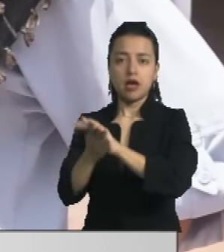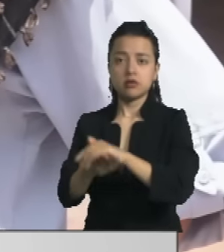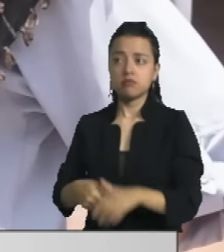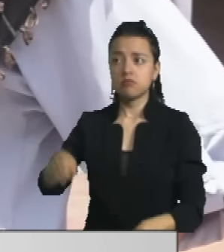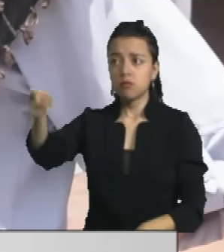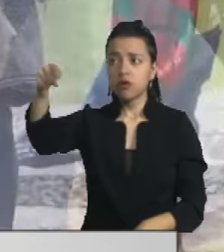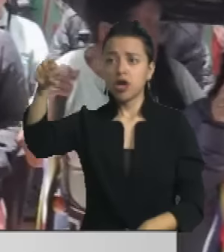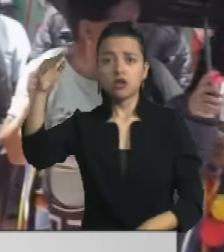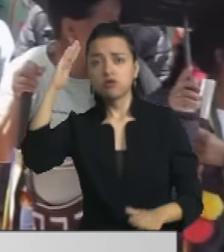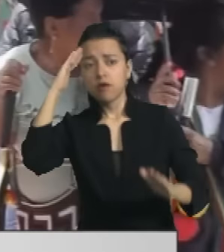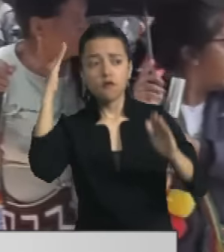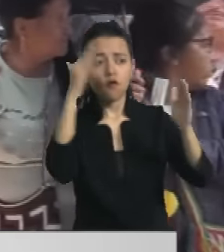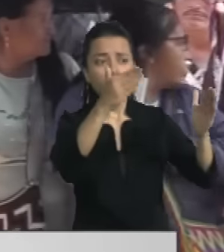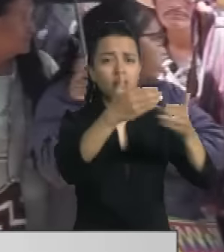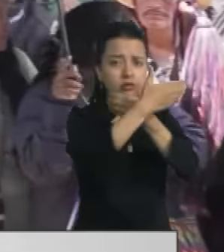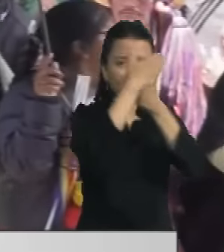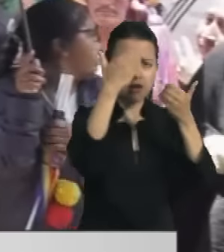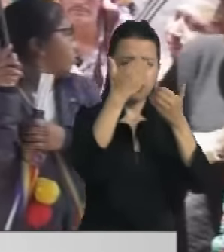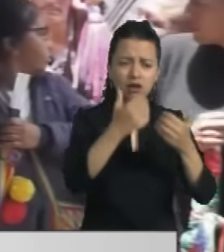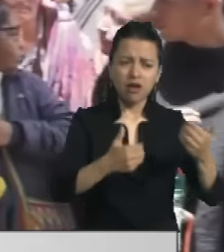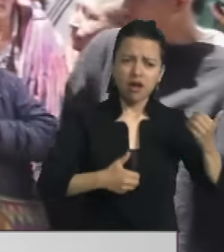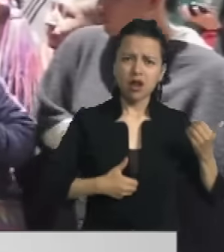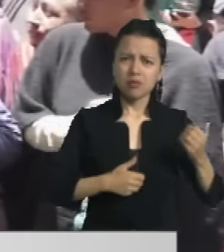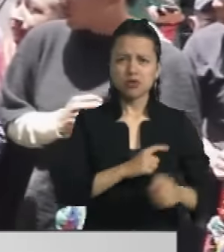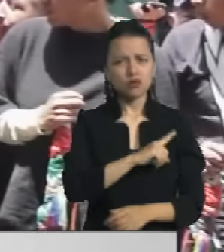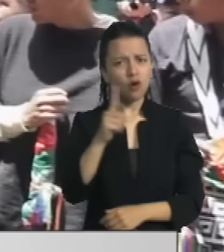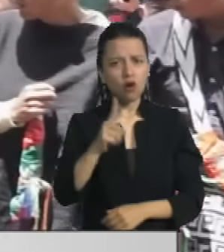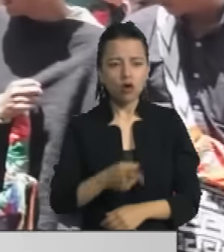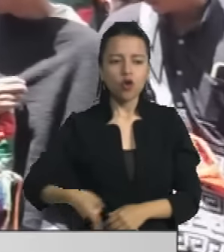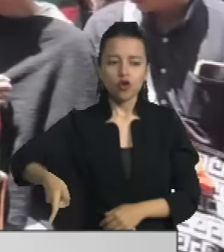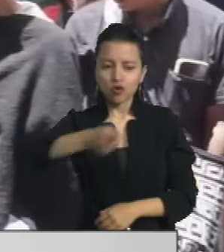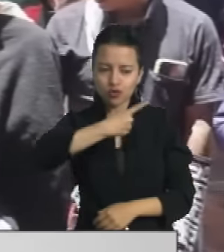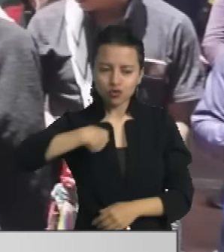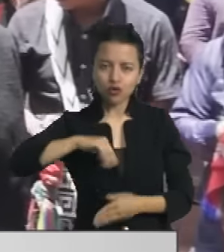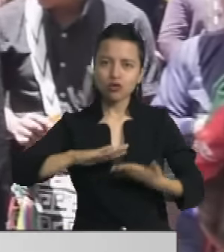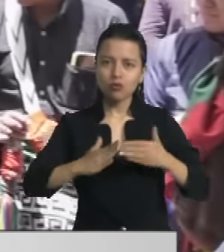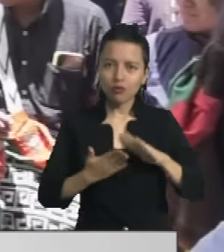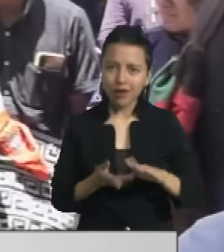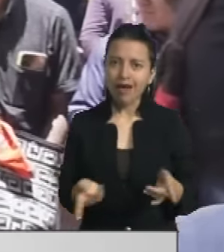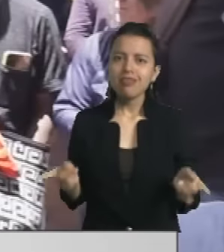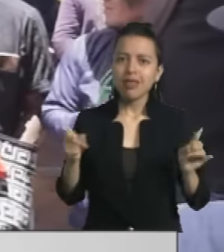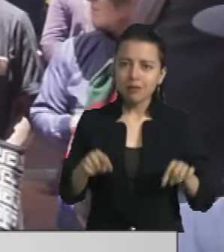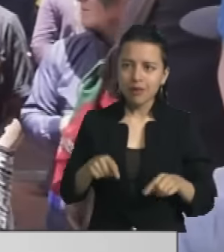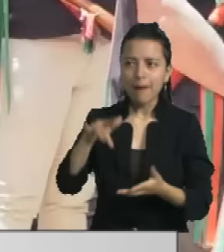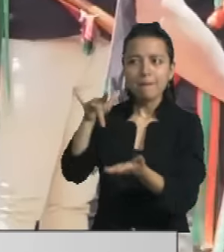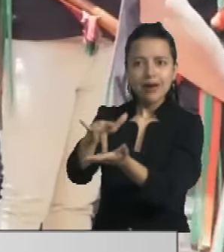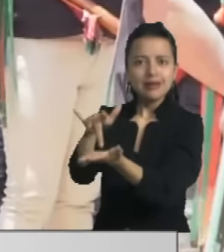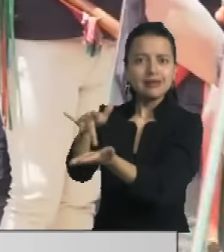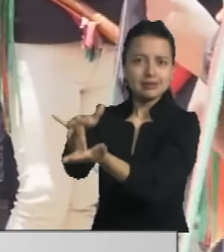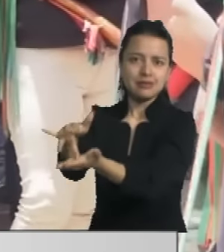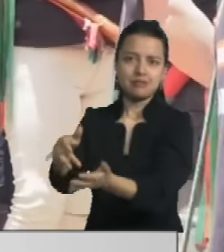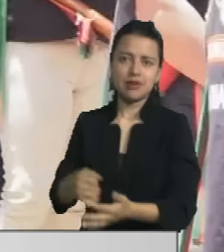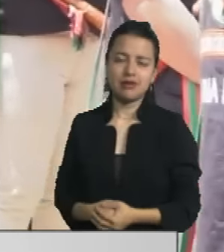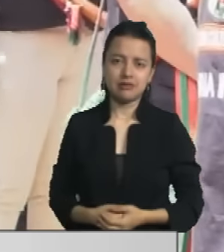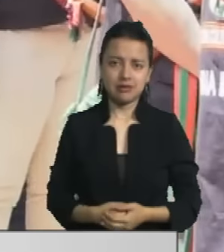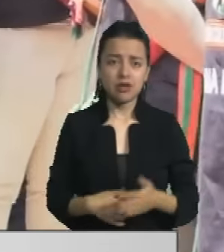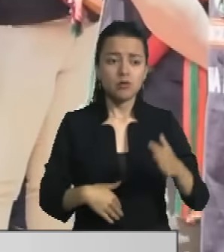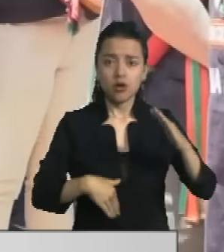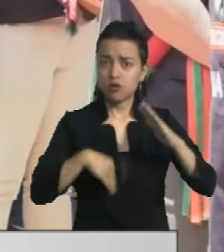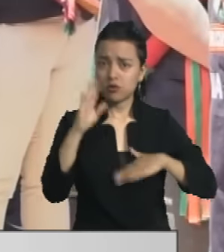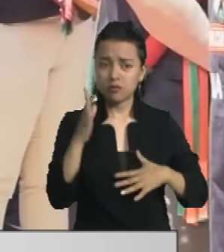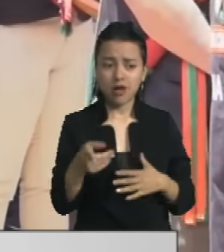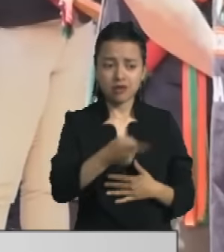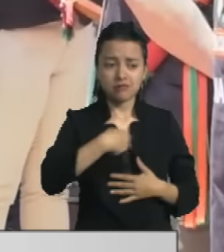sino que se construye con las comunidades que están en territorio y que son las que viven a diario la situación sobre todo cuando hoy más que nunca se